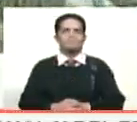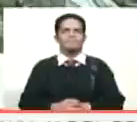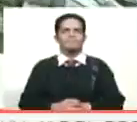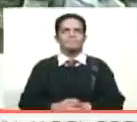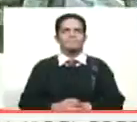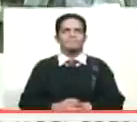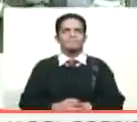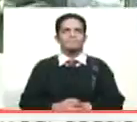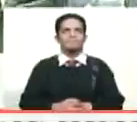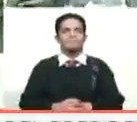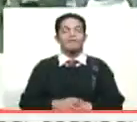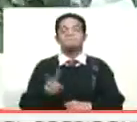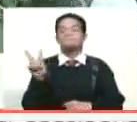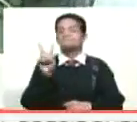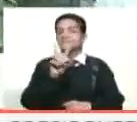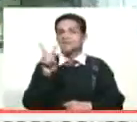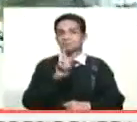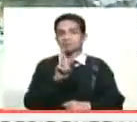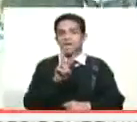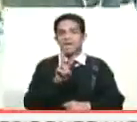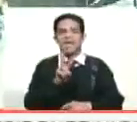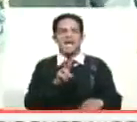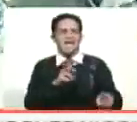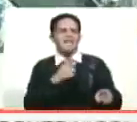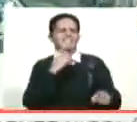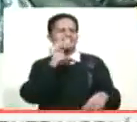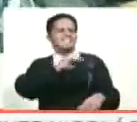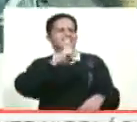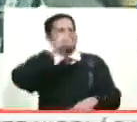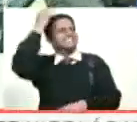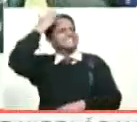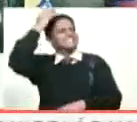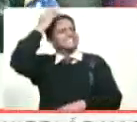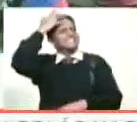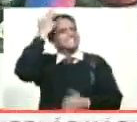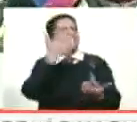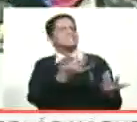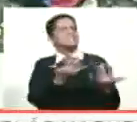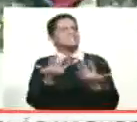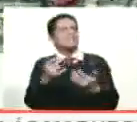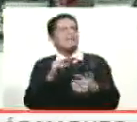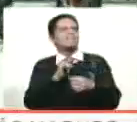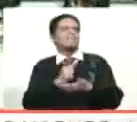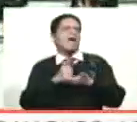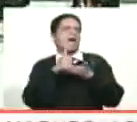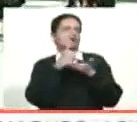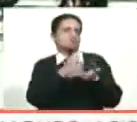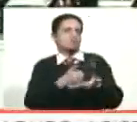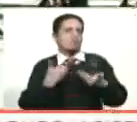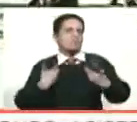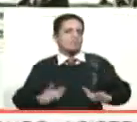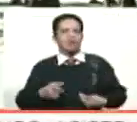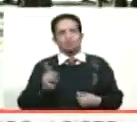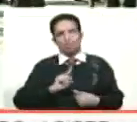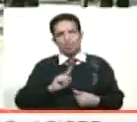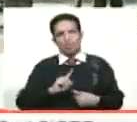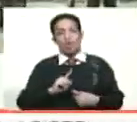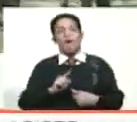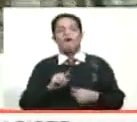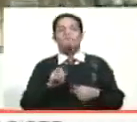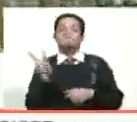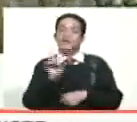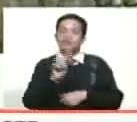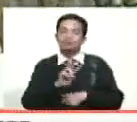A Venezuela no se le puede hacer una promesa falsa de una supuesta ayuda humanitaria. A Venezuela hay que convocarlas al trabajo,